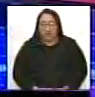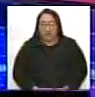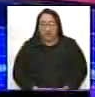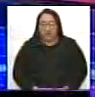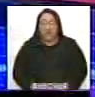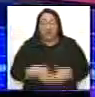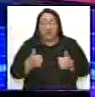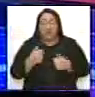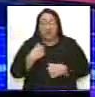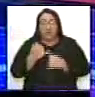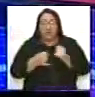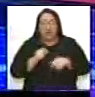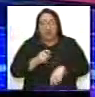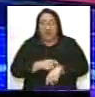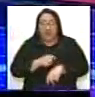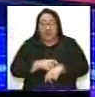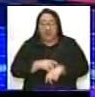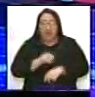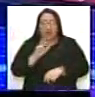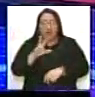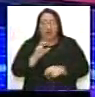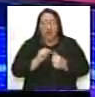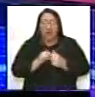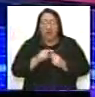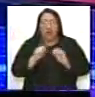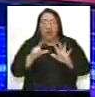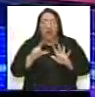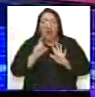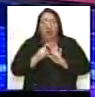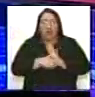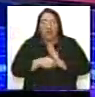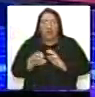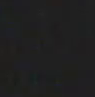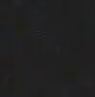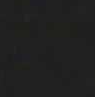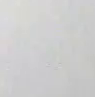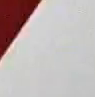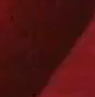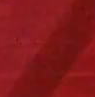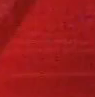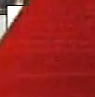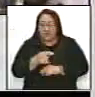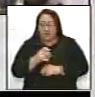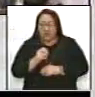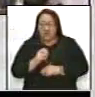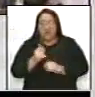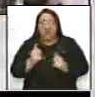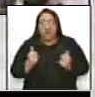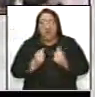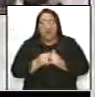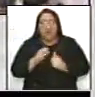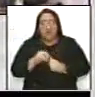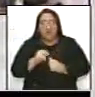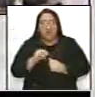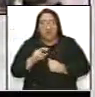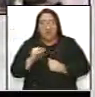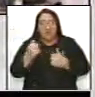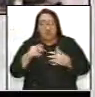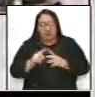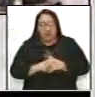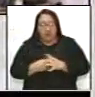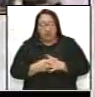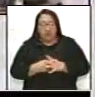Bien, tenemos lo último a esta hora, 3 de la tarde con 17 minutos. Muy buenas tardes, esto es Agenda Parlamentaria, los acompaña Mario Brais. Ya se dio